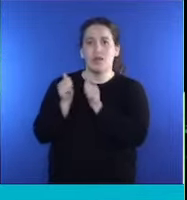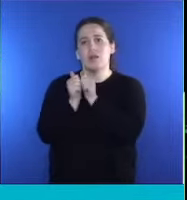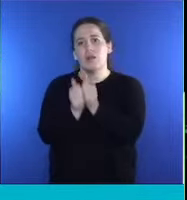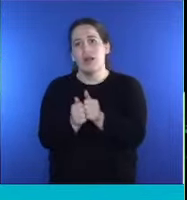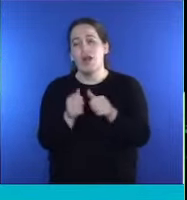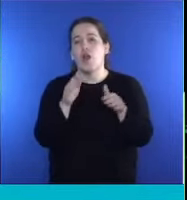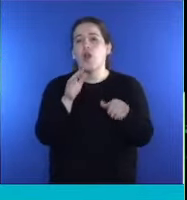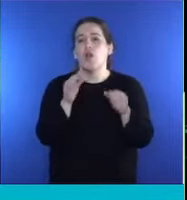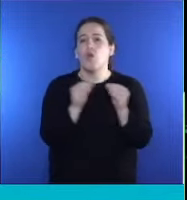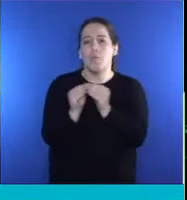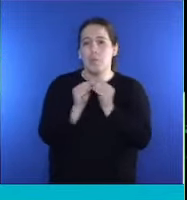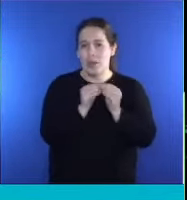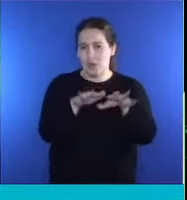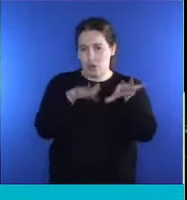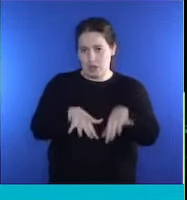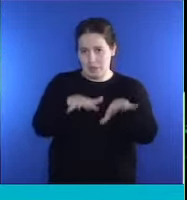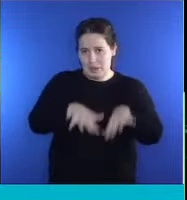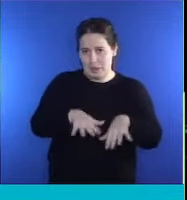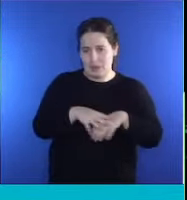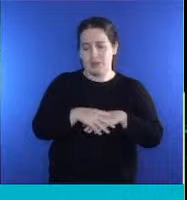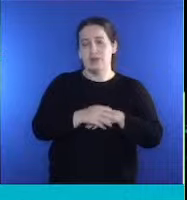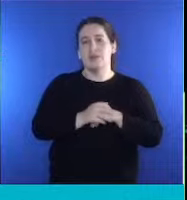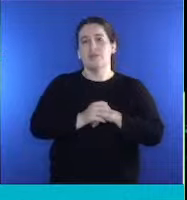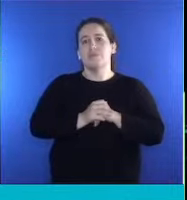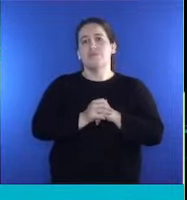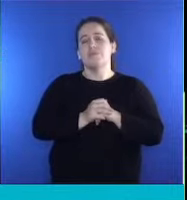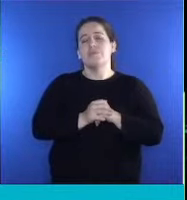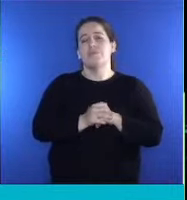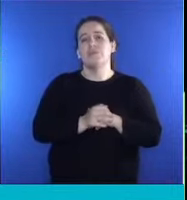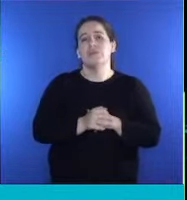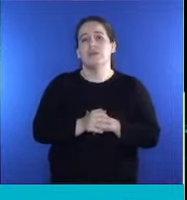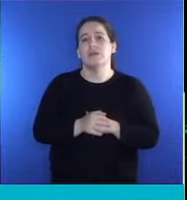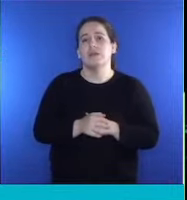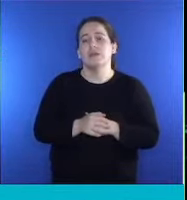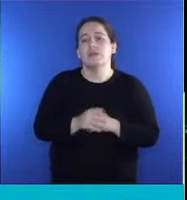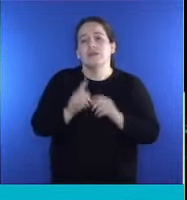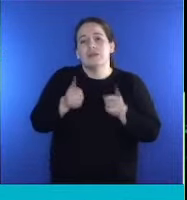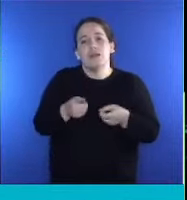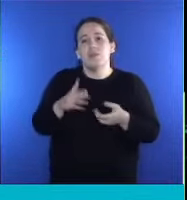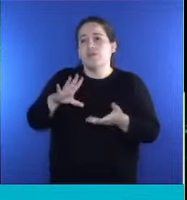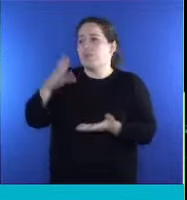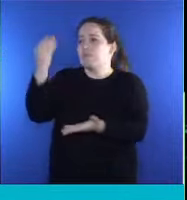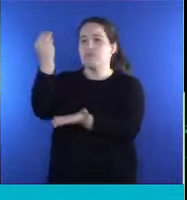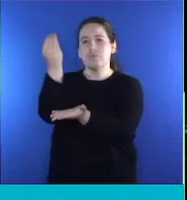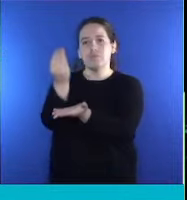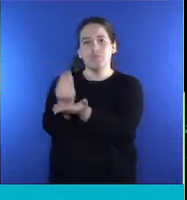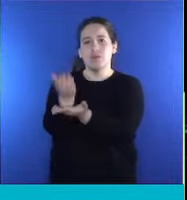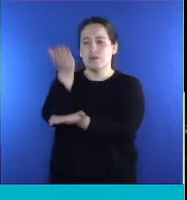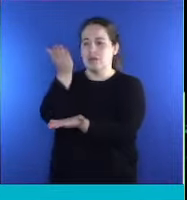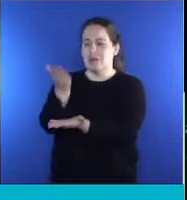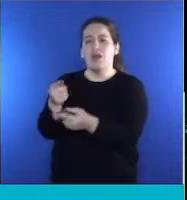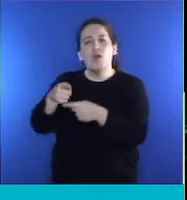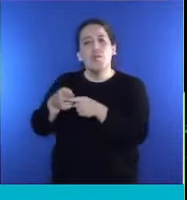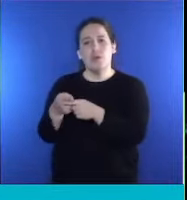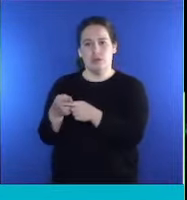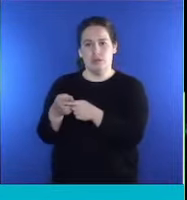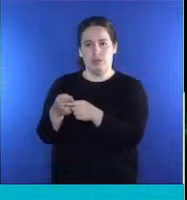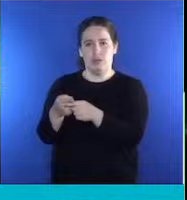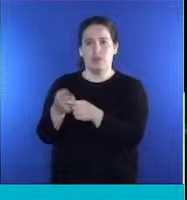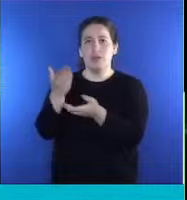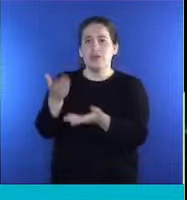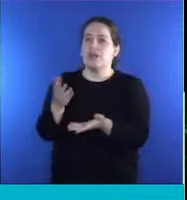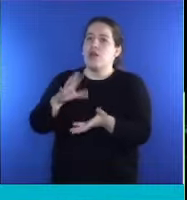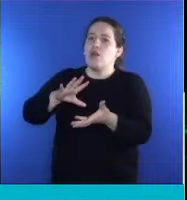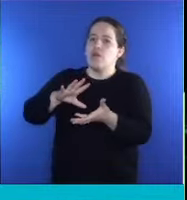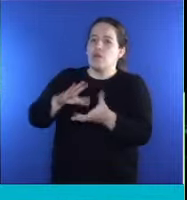militancia y y bueno marcarlo como símbolo de lo que es la política no que desde lugares